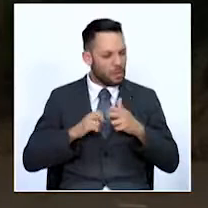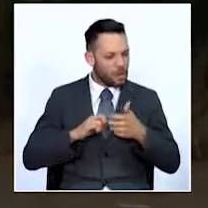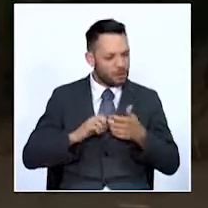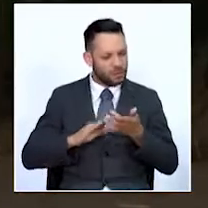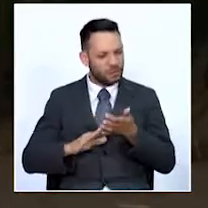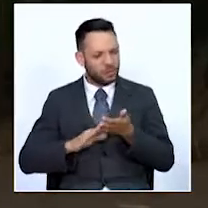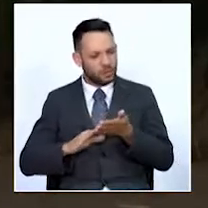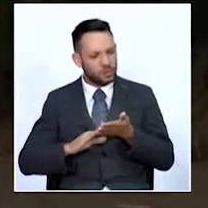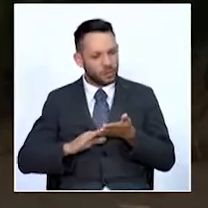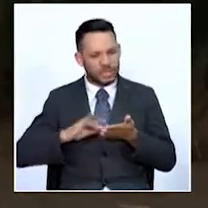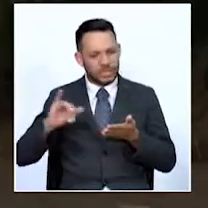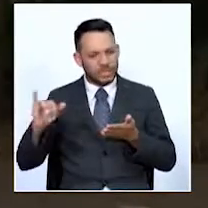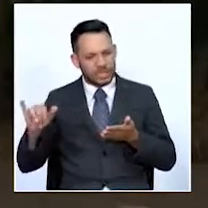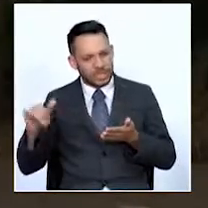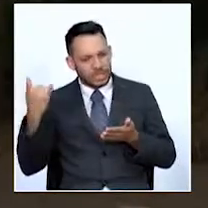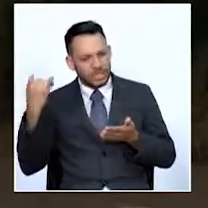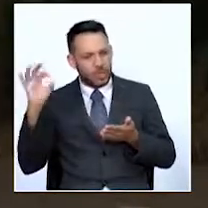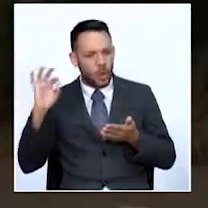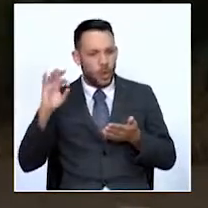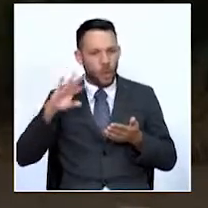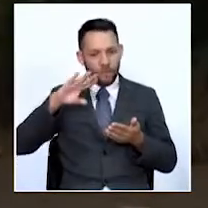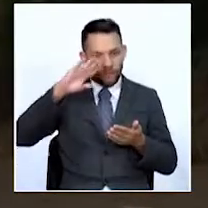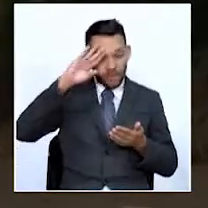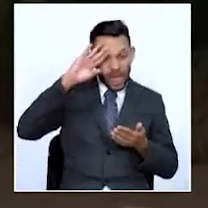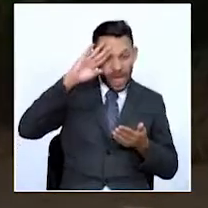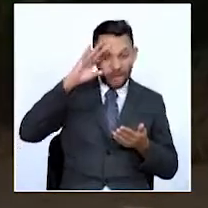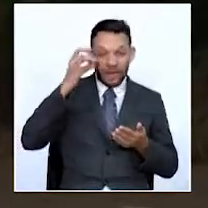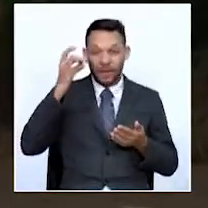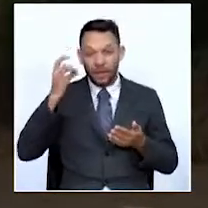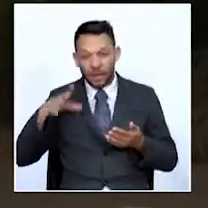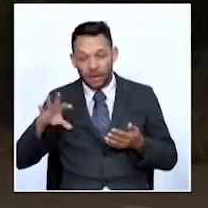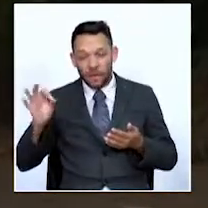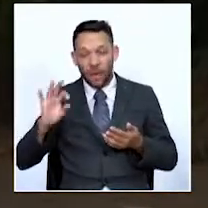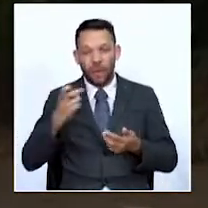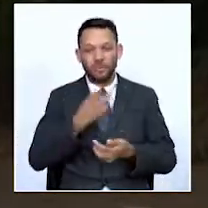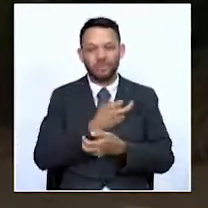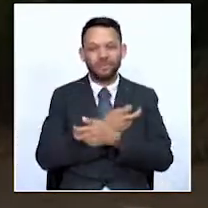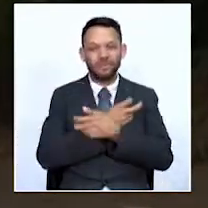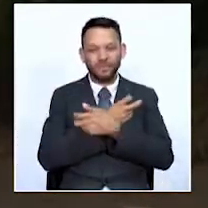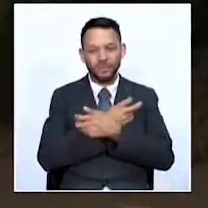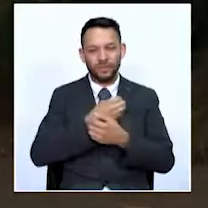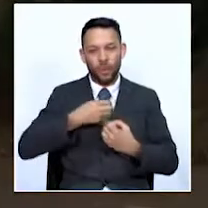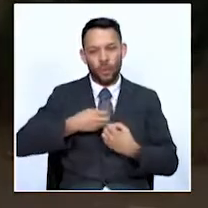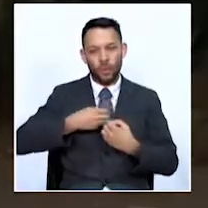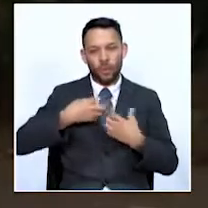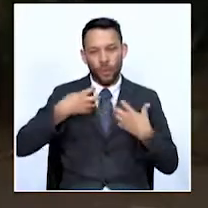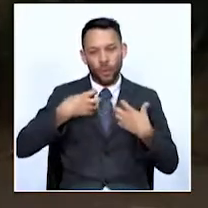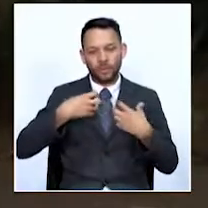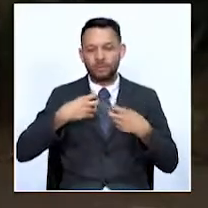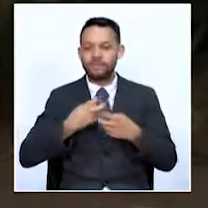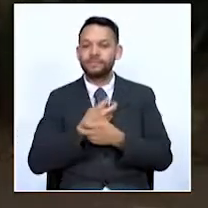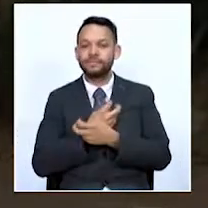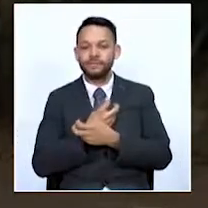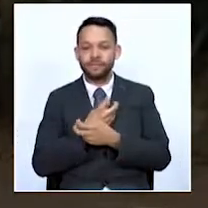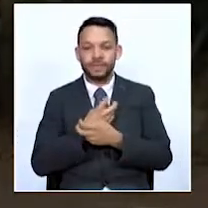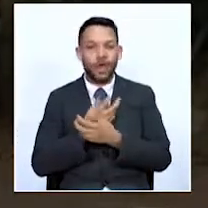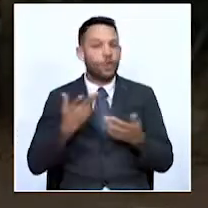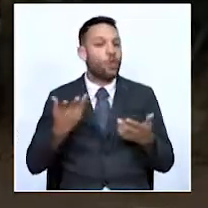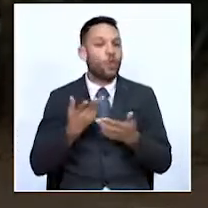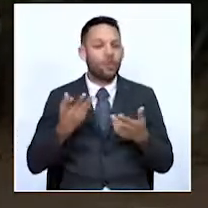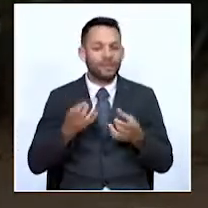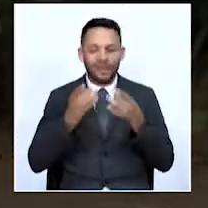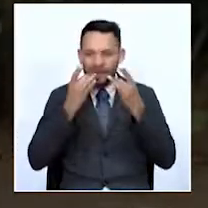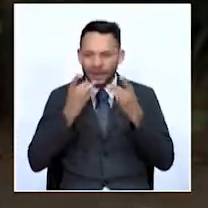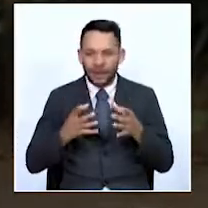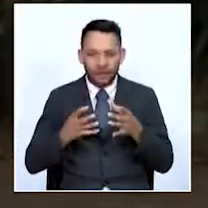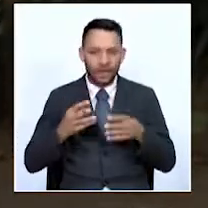el caso de amigdalitis, cuando hay fiebre reumática, el título asto. Adentro está la guerra realmente. La batalla está